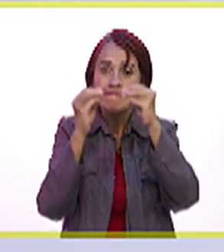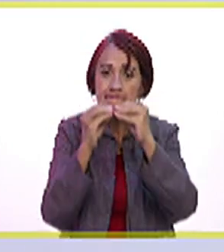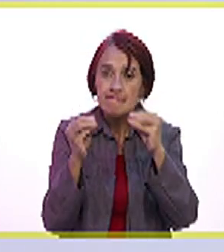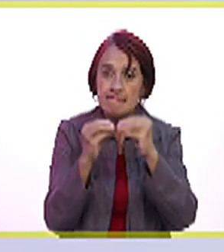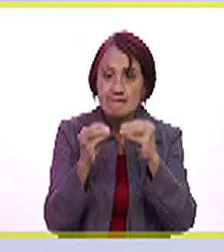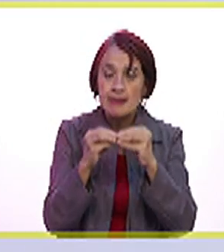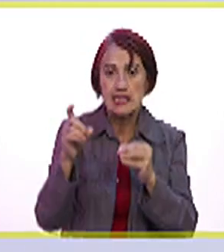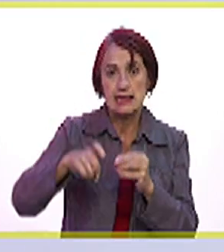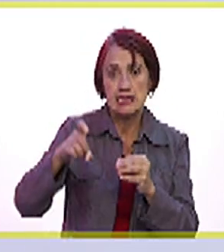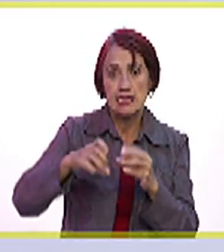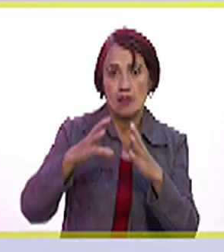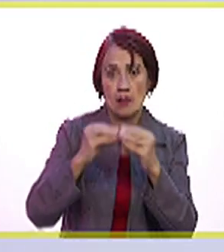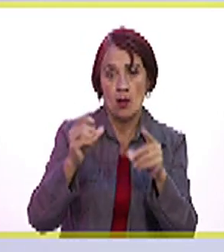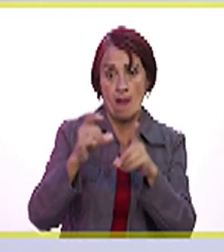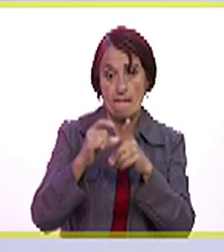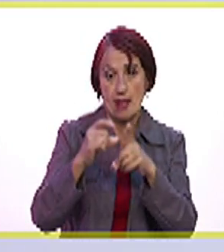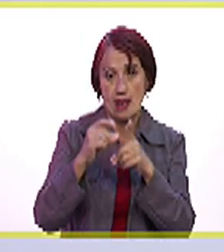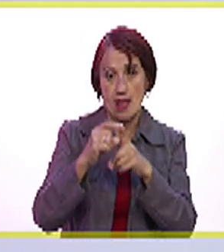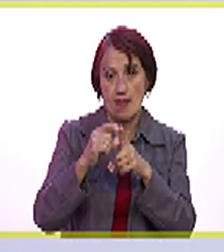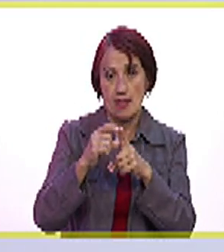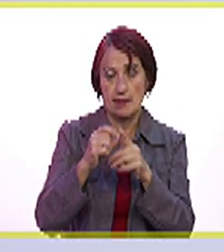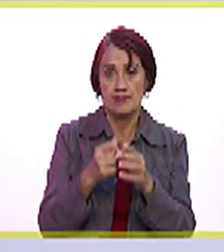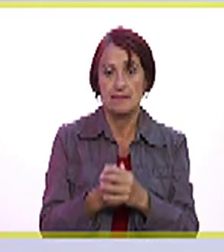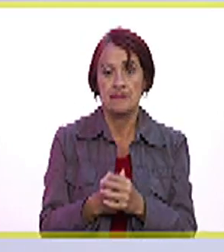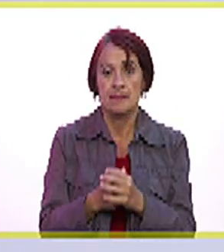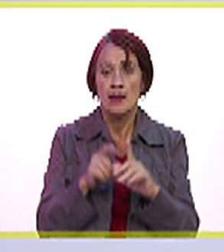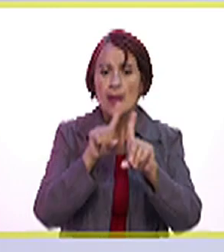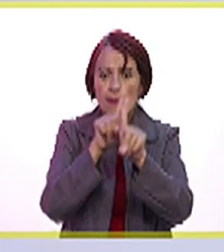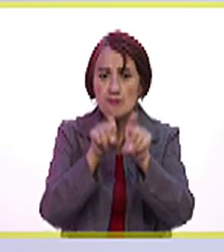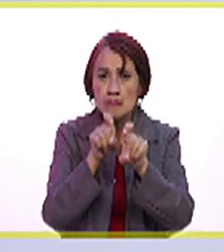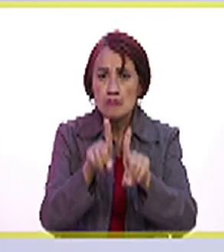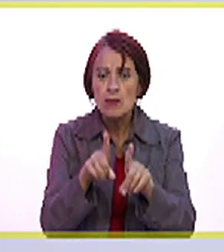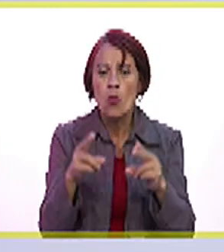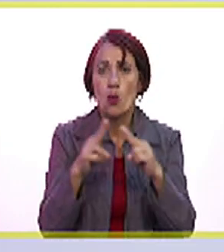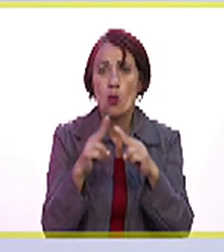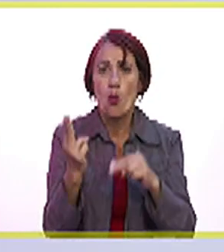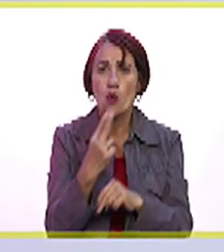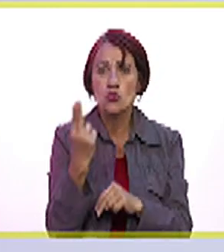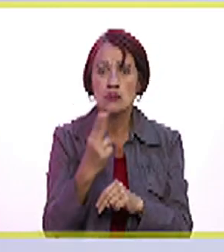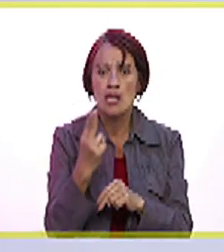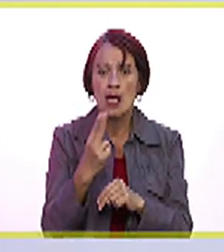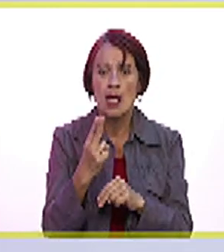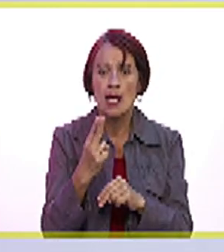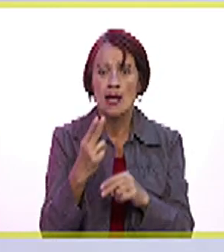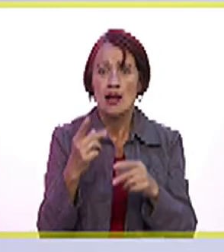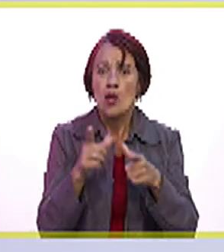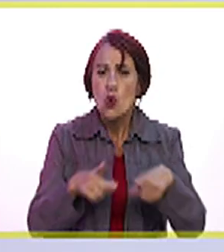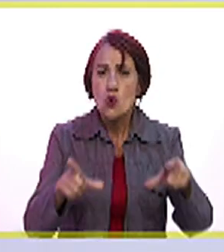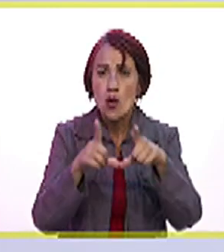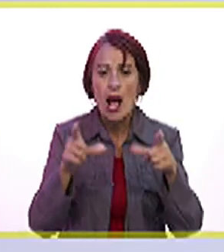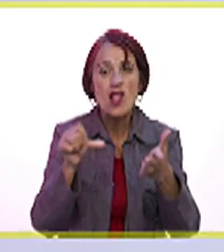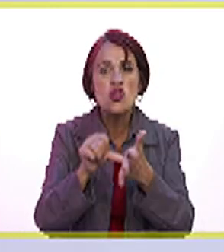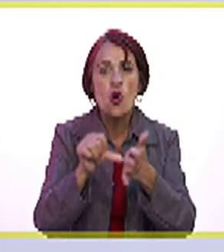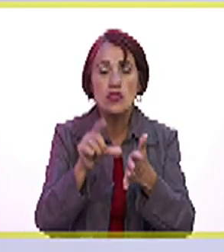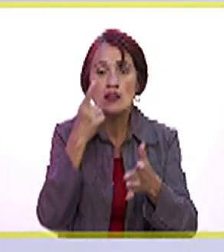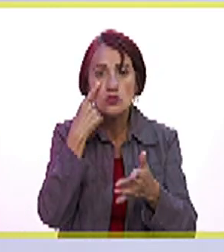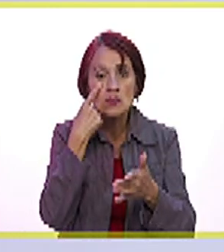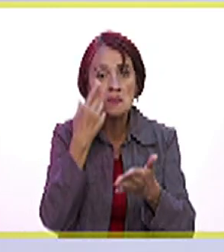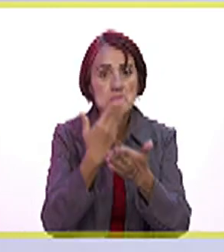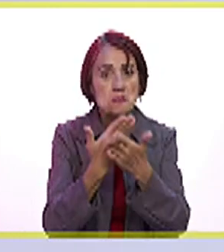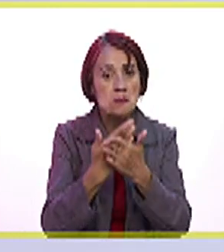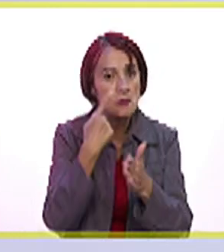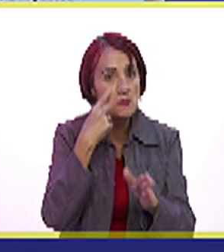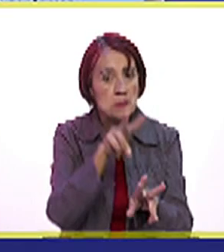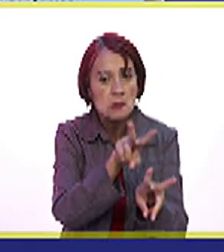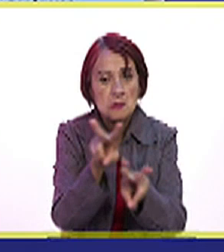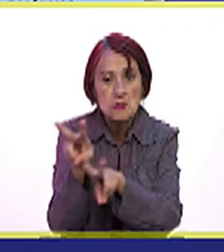necesitando. Ya hablamos un vocabulario y estas preguntas, la mayoría las podemos utilizar con los sitios que vimos anteriormente.